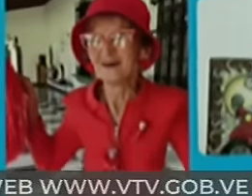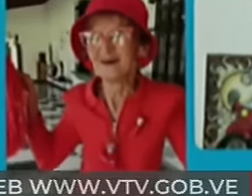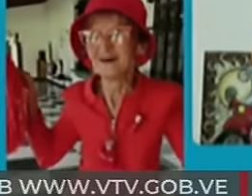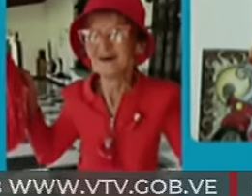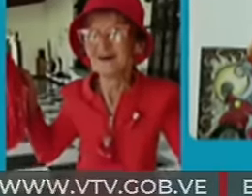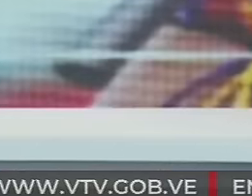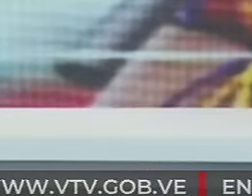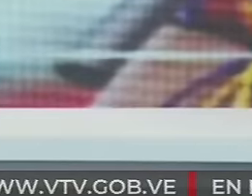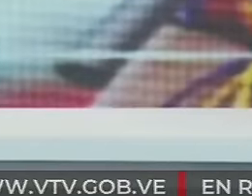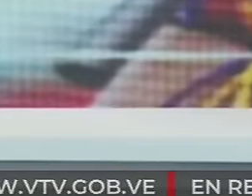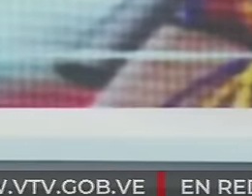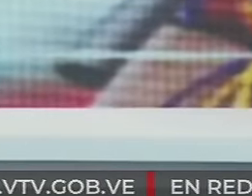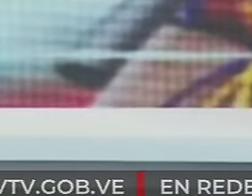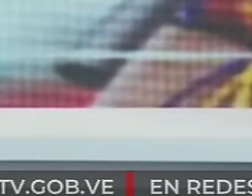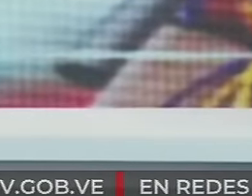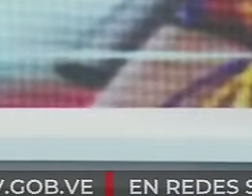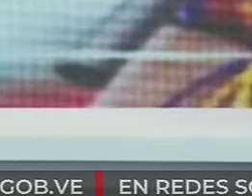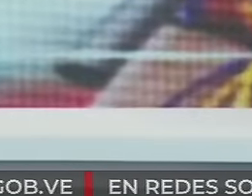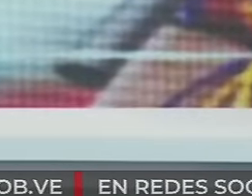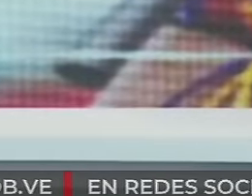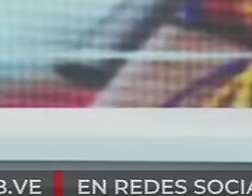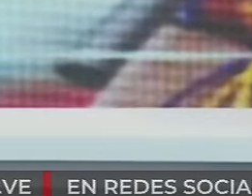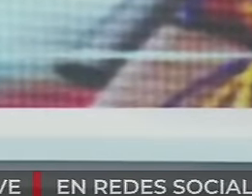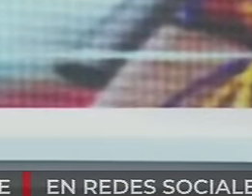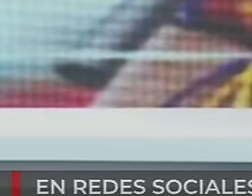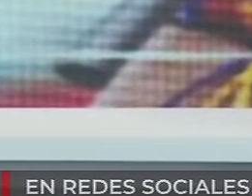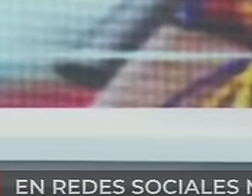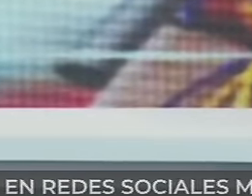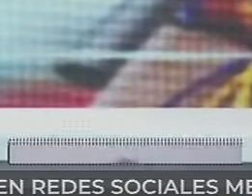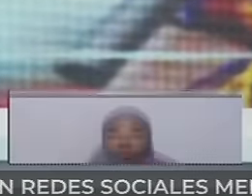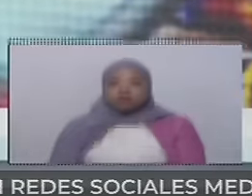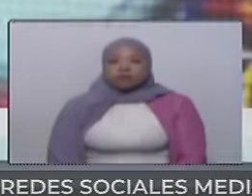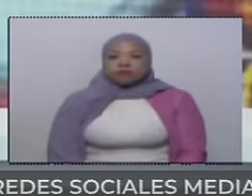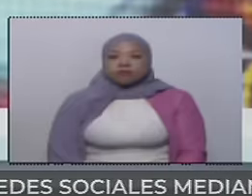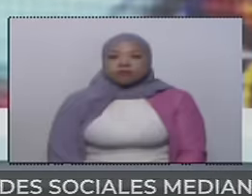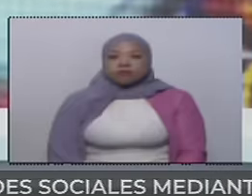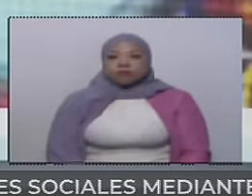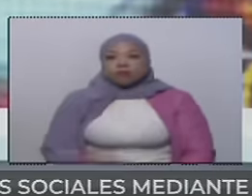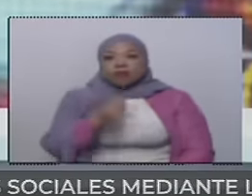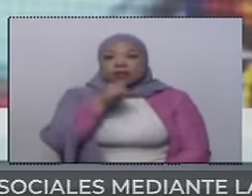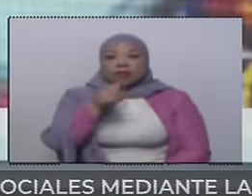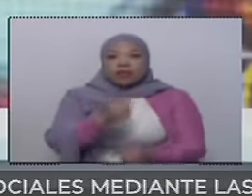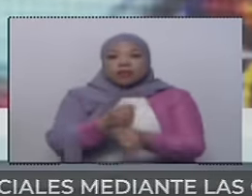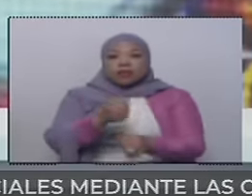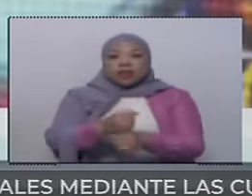Maduro más. Bueno, hablamos de cultura, pero